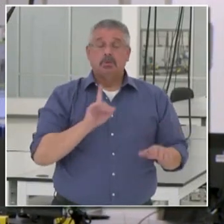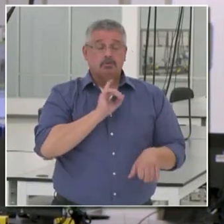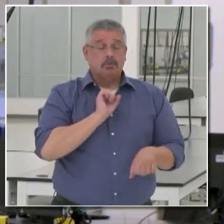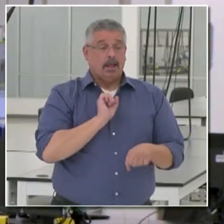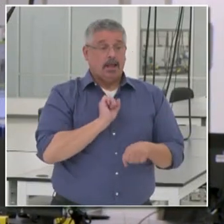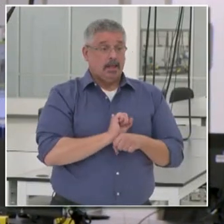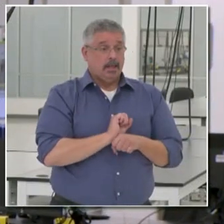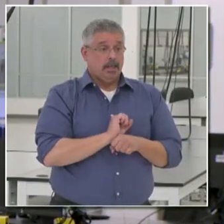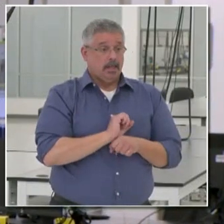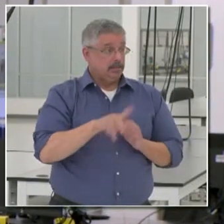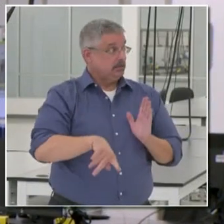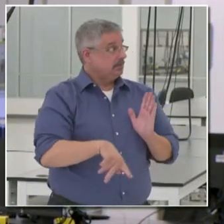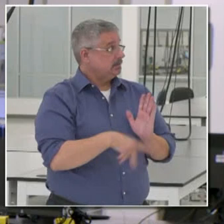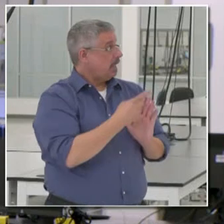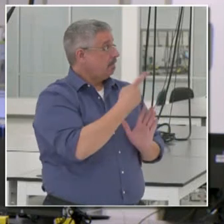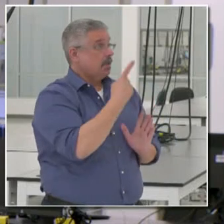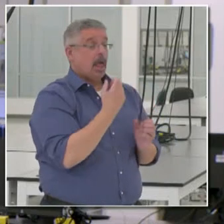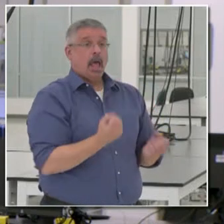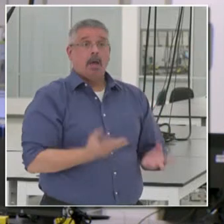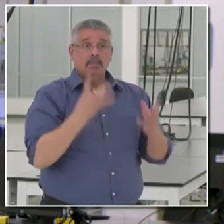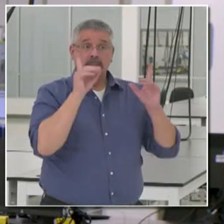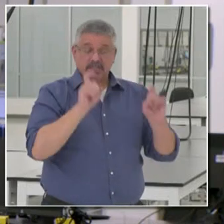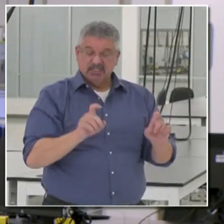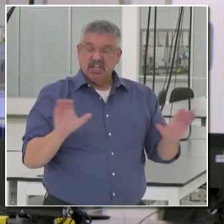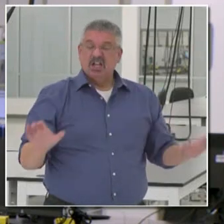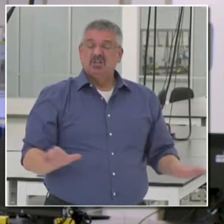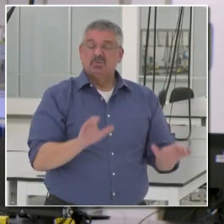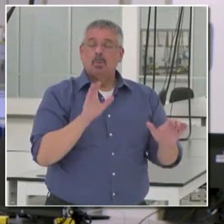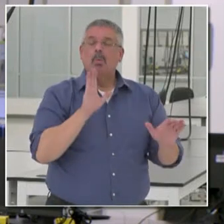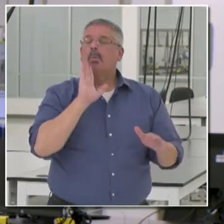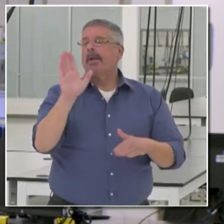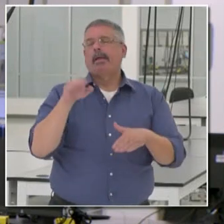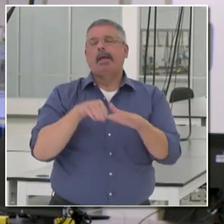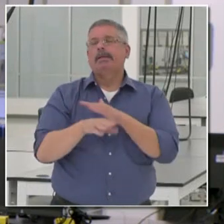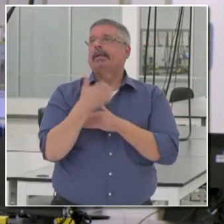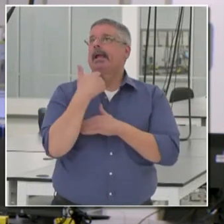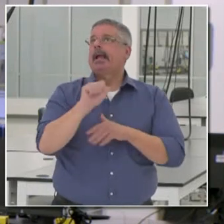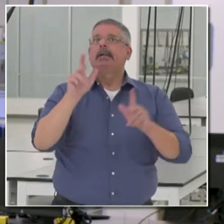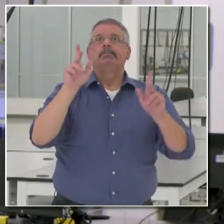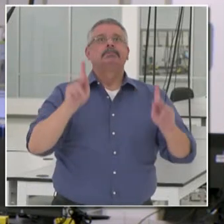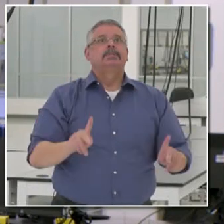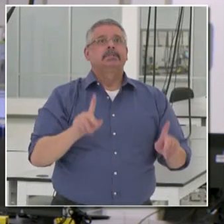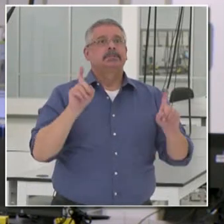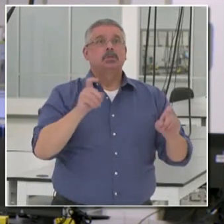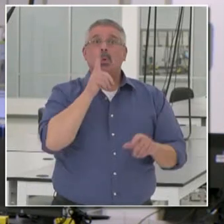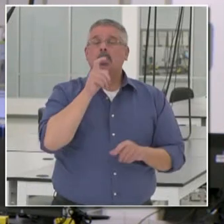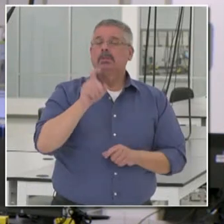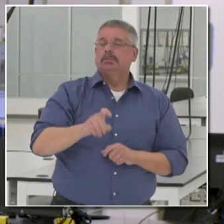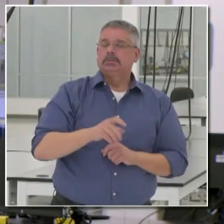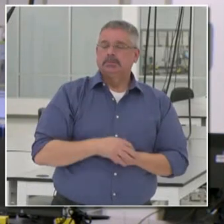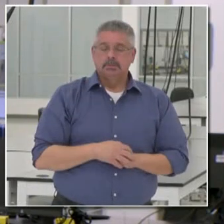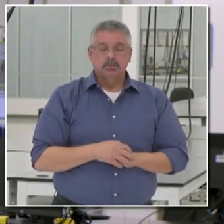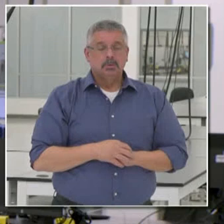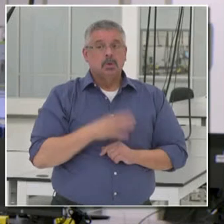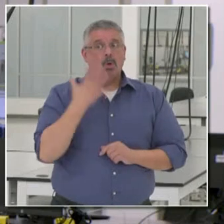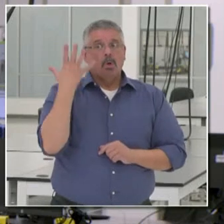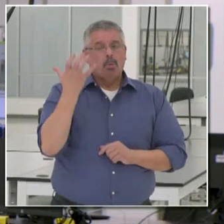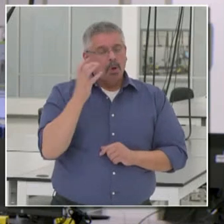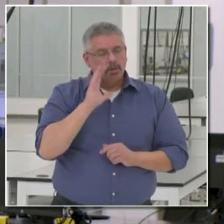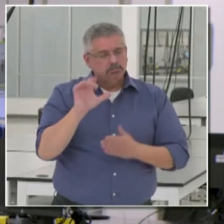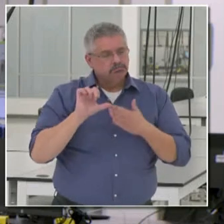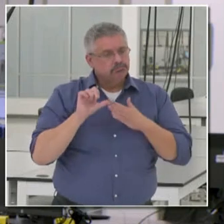así que en realidad duplicando la capacidad tendremos acceso a todos en el estado que necesite prueba